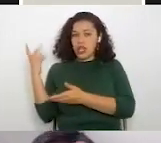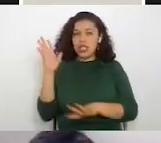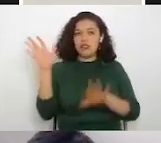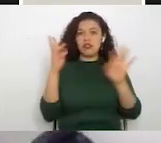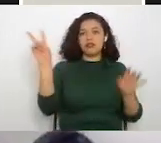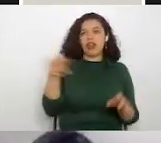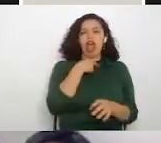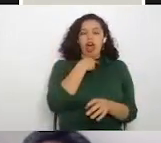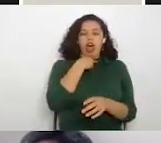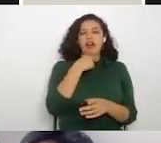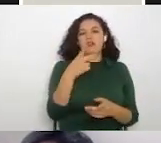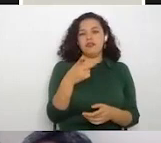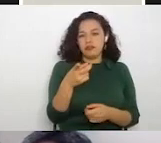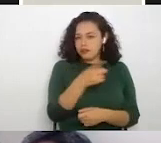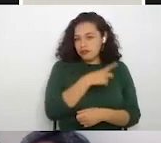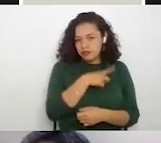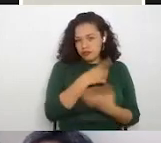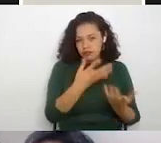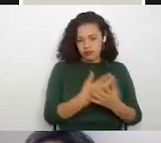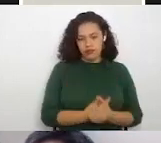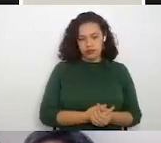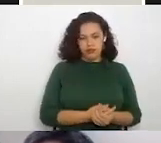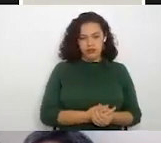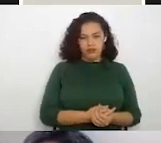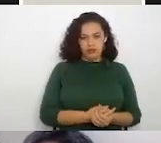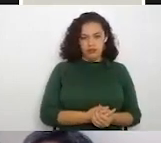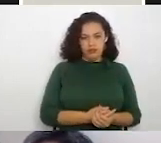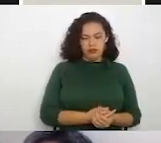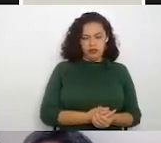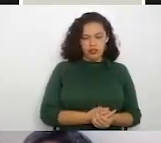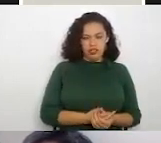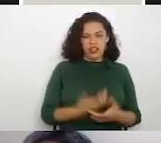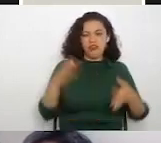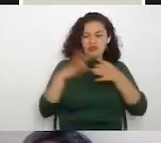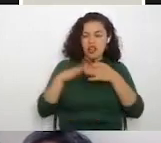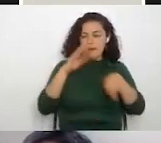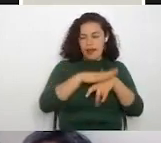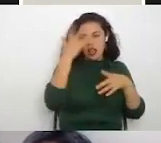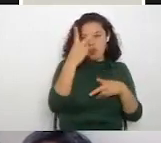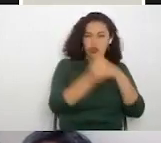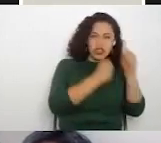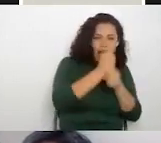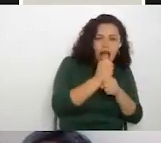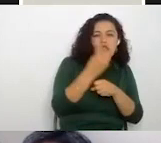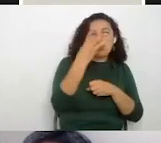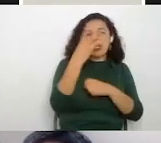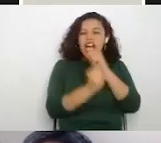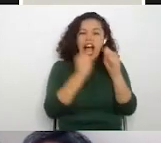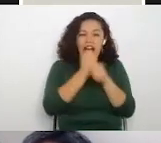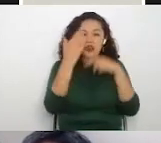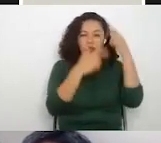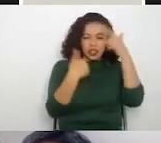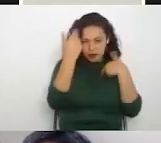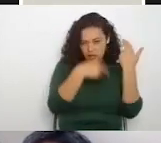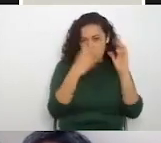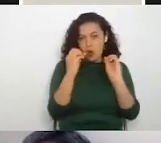nosotros mismos, ¿no? Entonces, puede ser, yo diría, con una frecuencia un poco más amplia, cada 2 o cada 3 años, o antes,